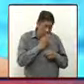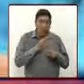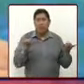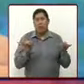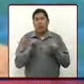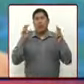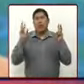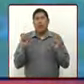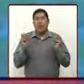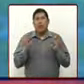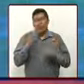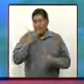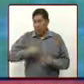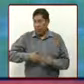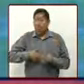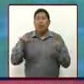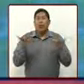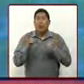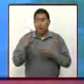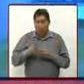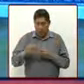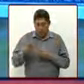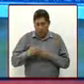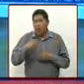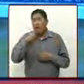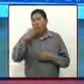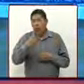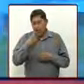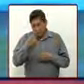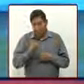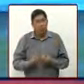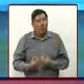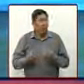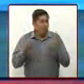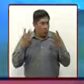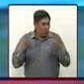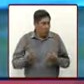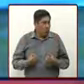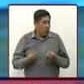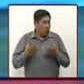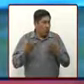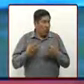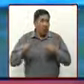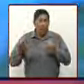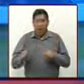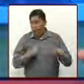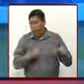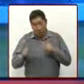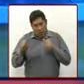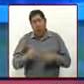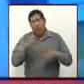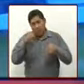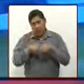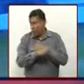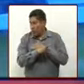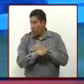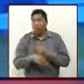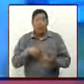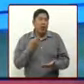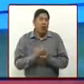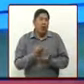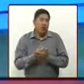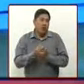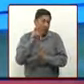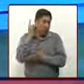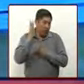el tema del combustible, también en el dólar. Le estoy señalando que la mayor cantidad de acciones que se realiza dentro de la economía